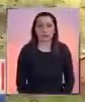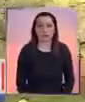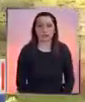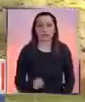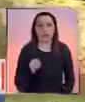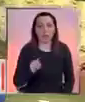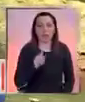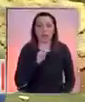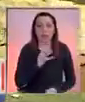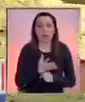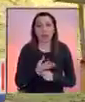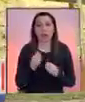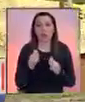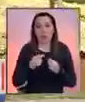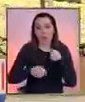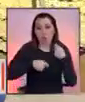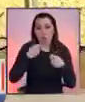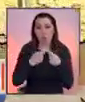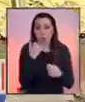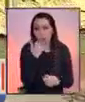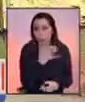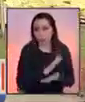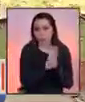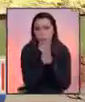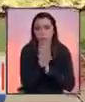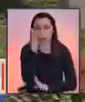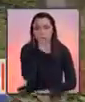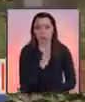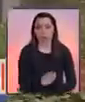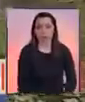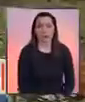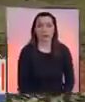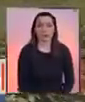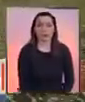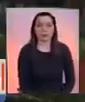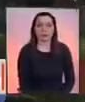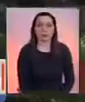Que ahí está la buena comida que se come todo brasileño y en el mundo entero.